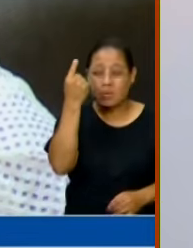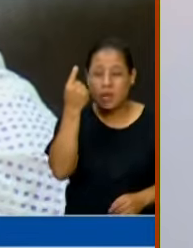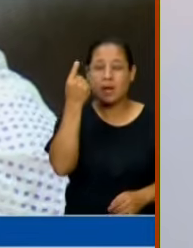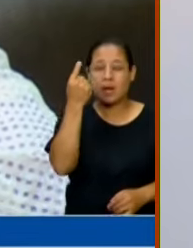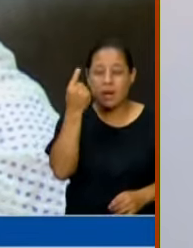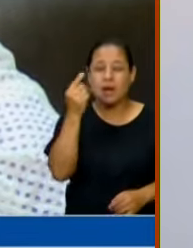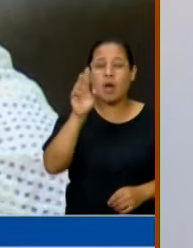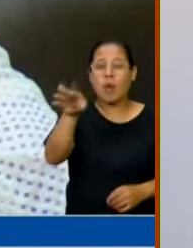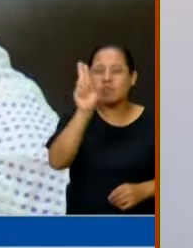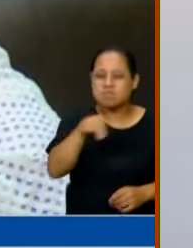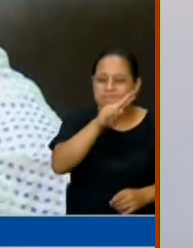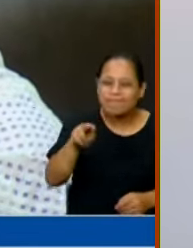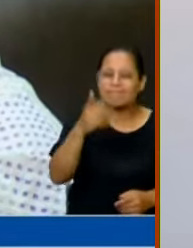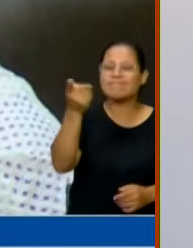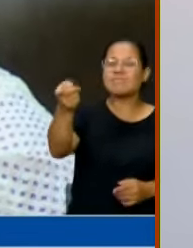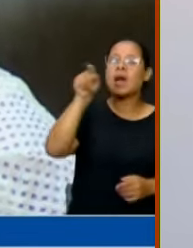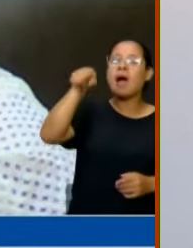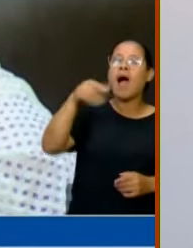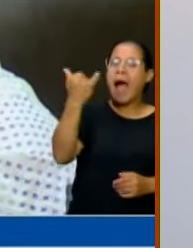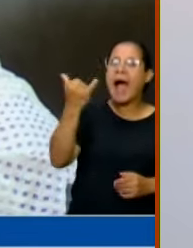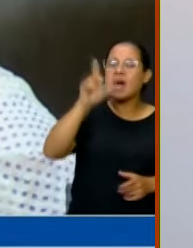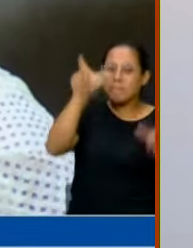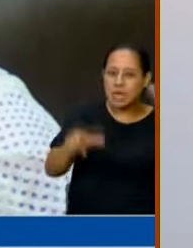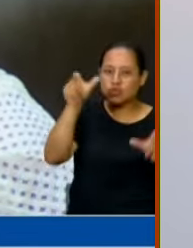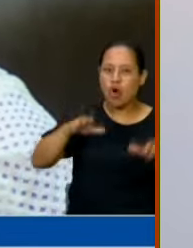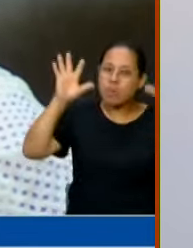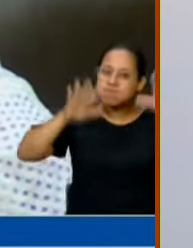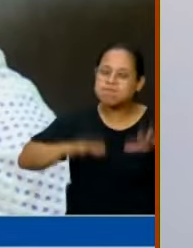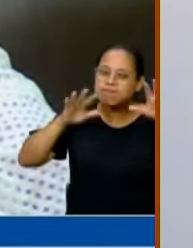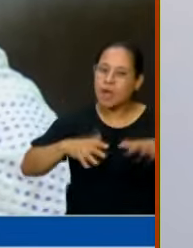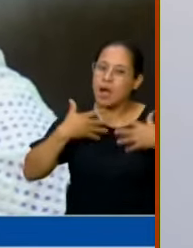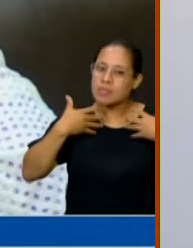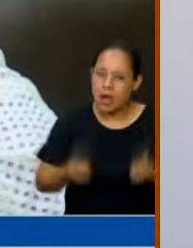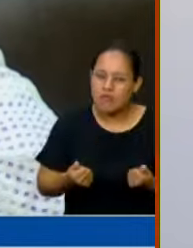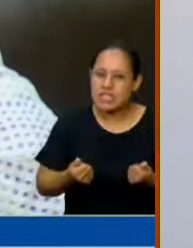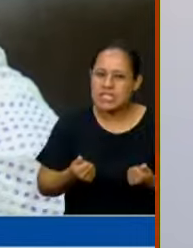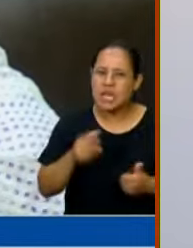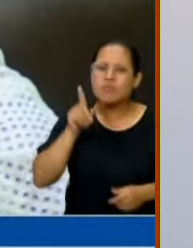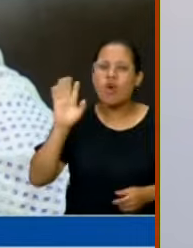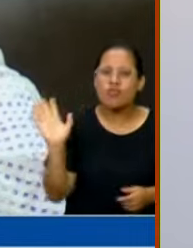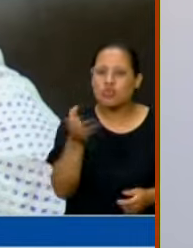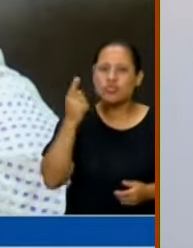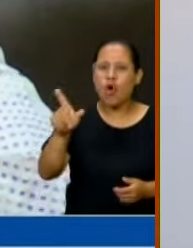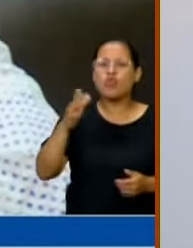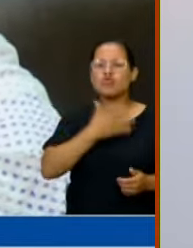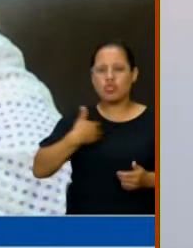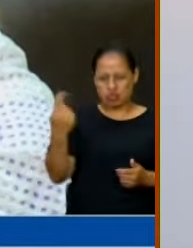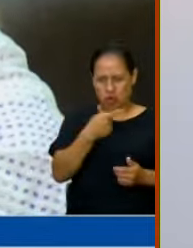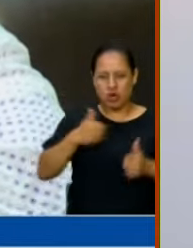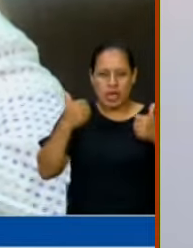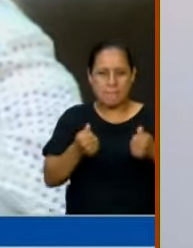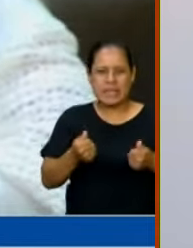donde los diputados que firmaron ese dictamen, firmaron un dictamen en blanco, en base a una serie de acuerdos que en teoría habían